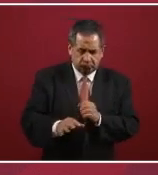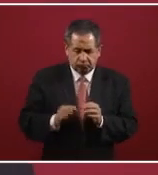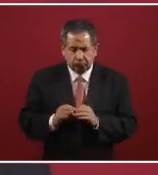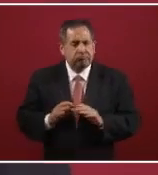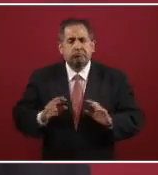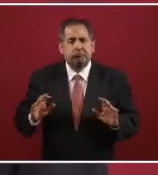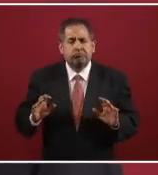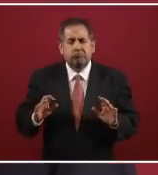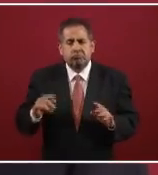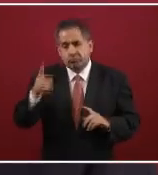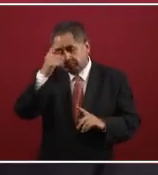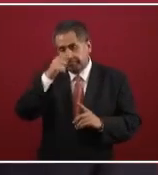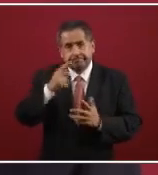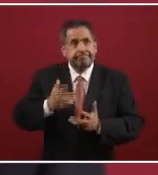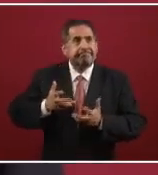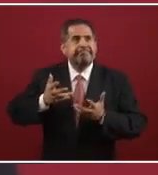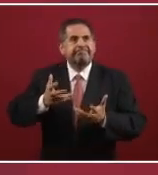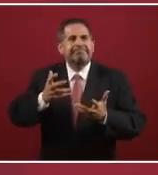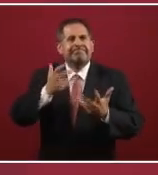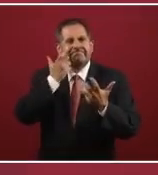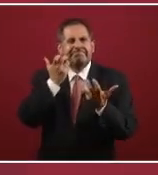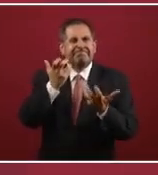pero no es para ambiciosos